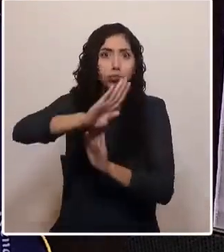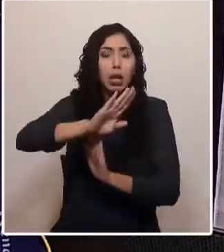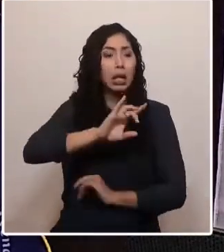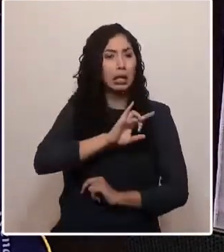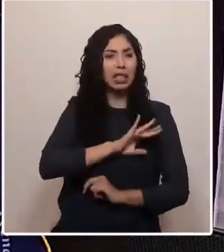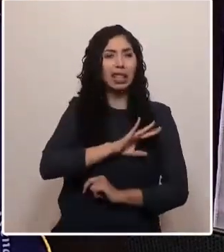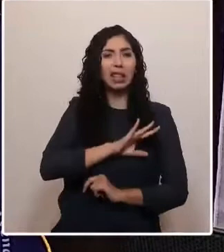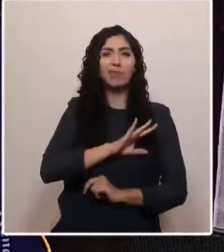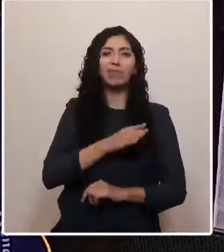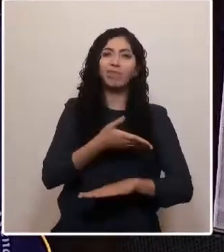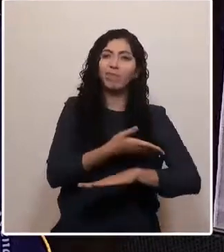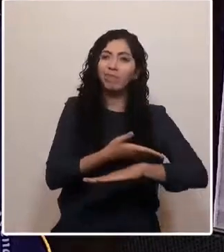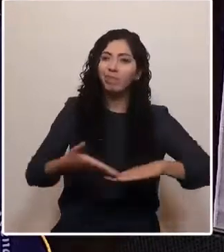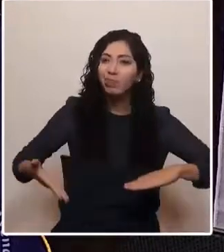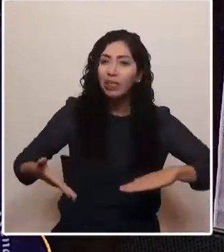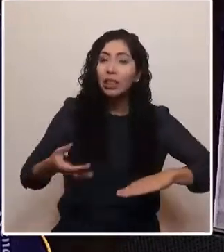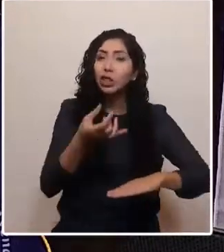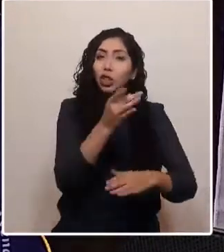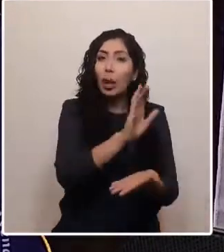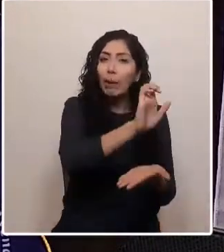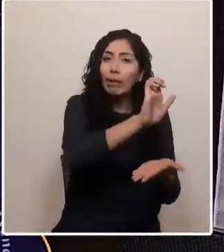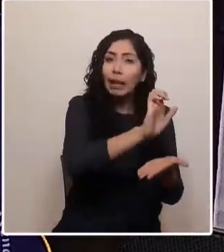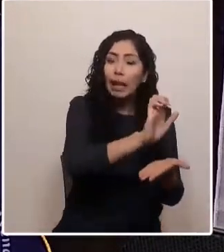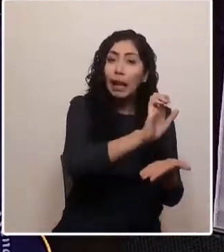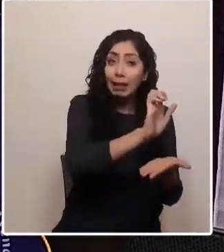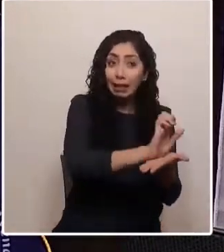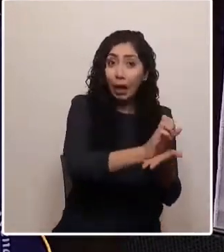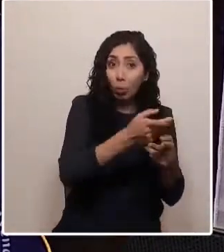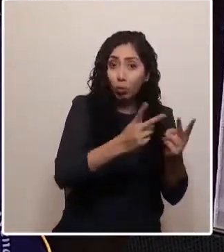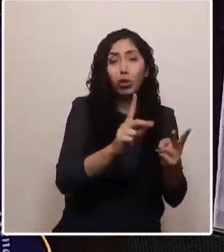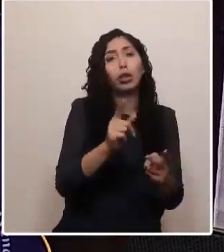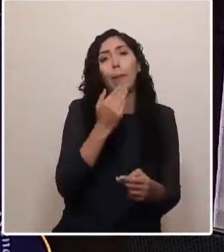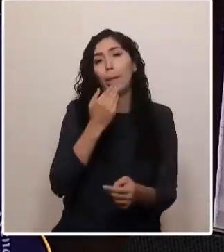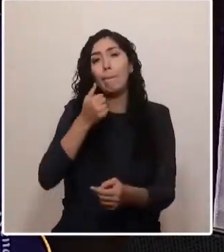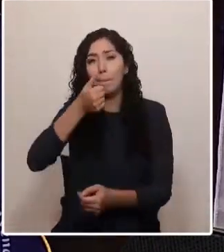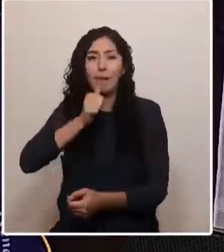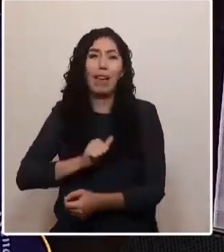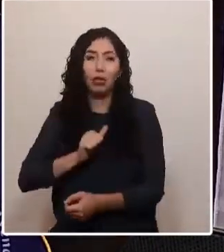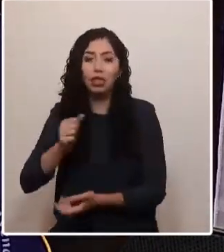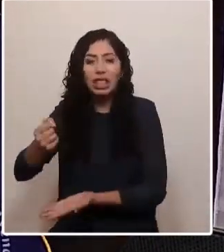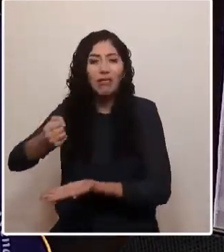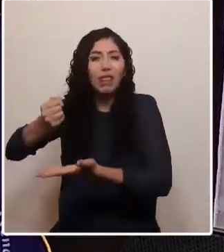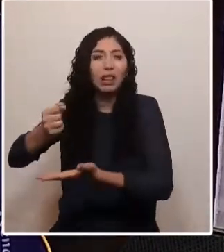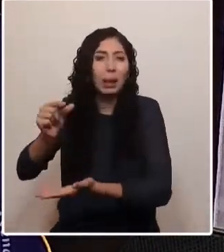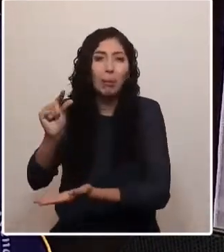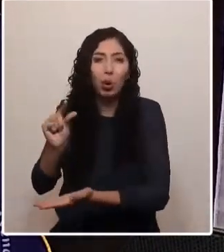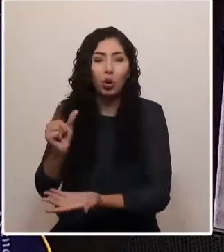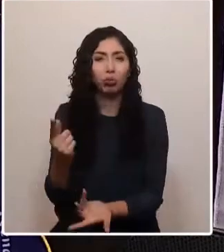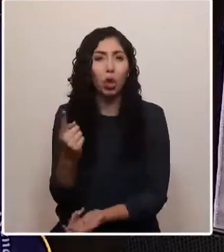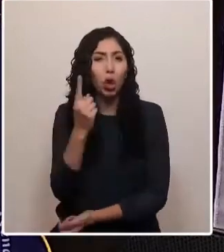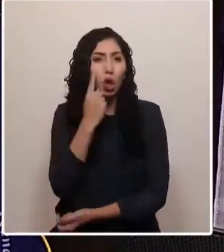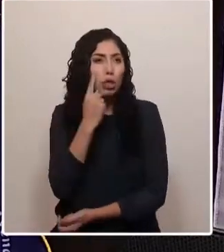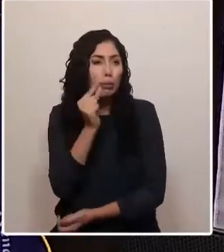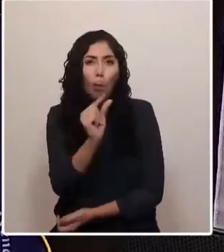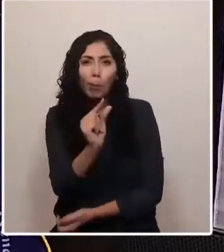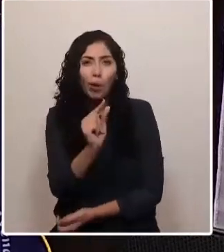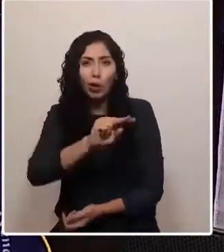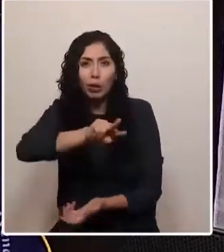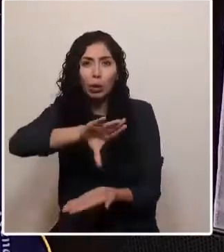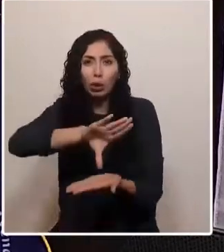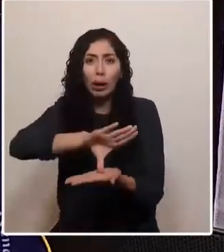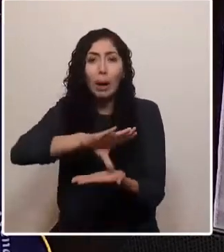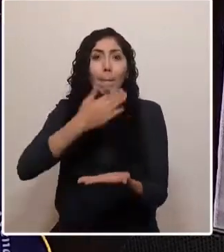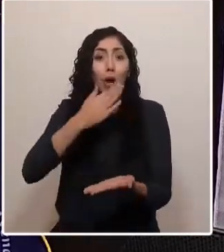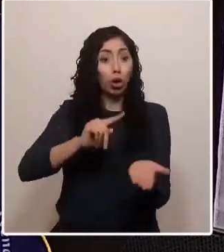no solo desde el Estado, también el mundo privado. Se invierte poco o nada, conocemos poco de nuestro país, se prefiere importar tecnología